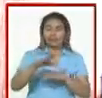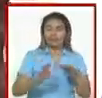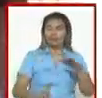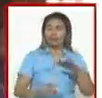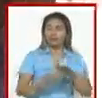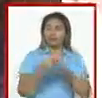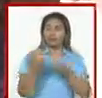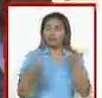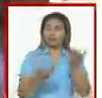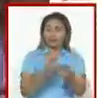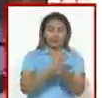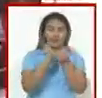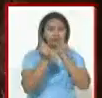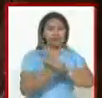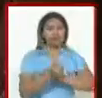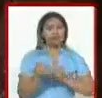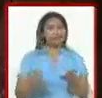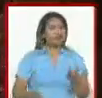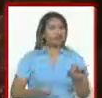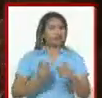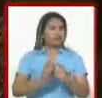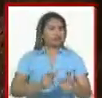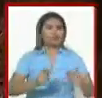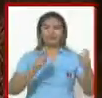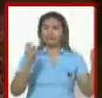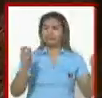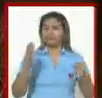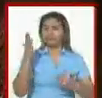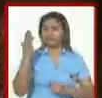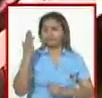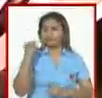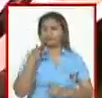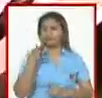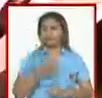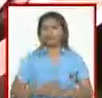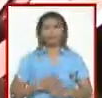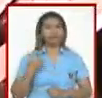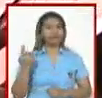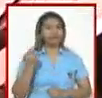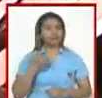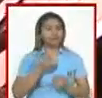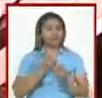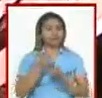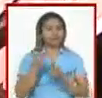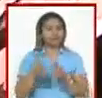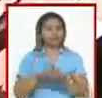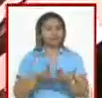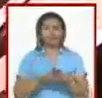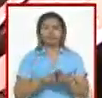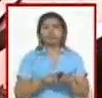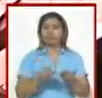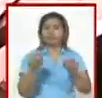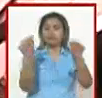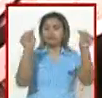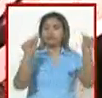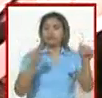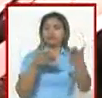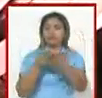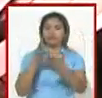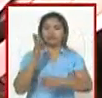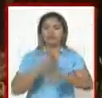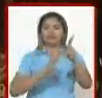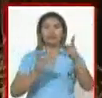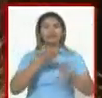puede provocar o convertirse un incendio de matemático como el que se presentó ayer y sobre no solamente afectamos a lo que es también te afecta a la población